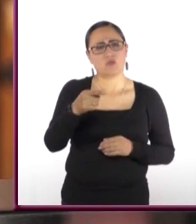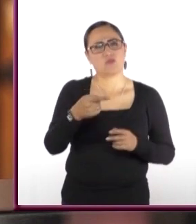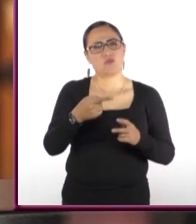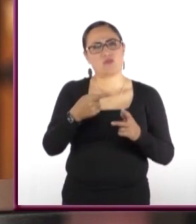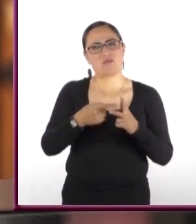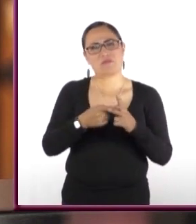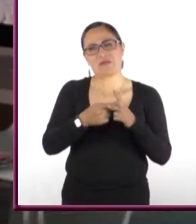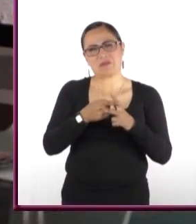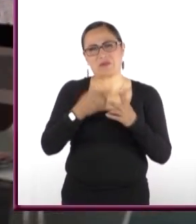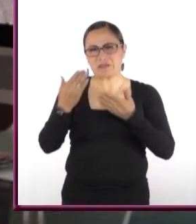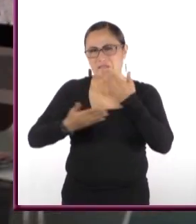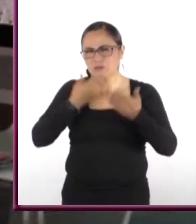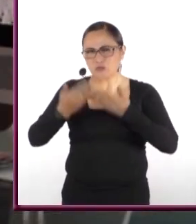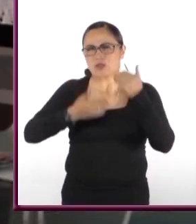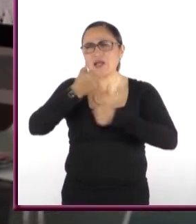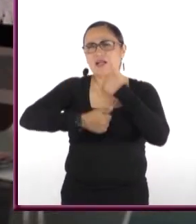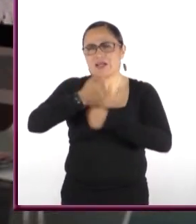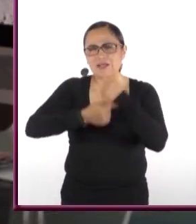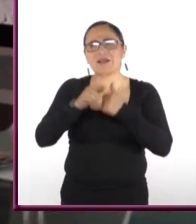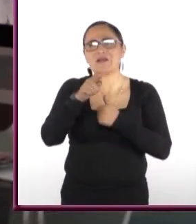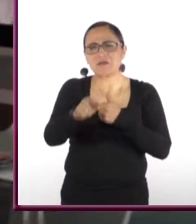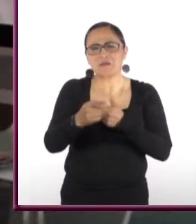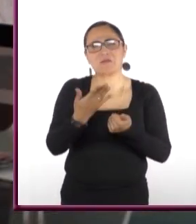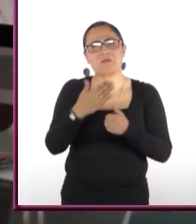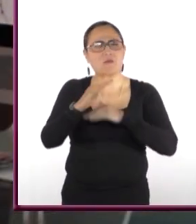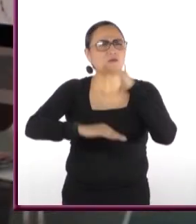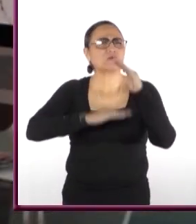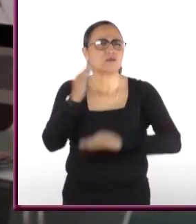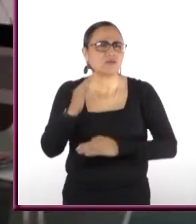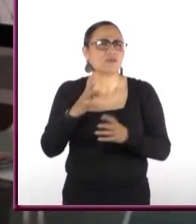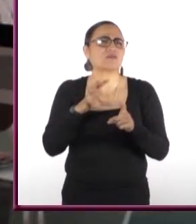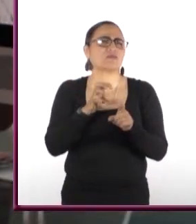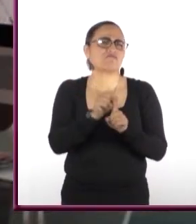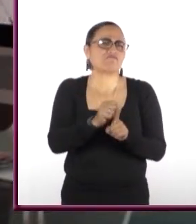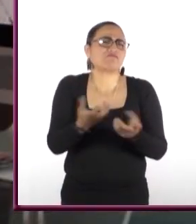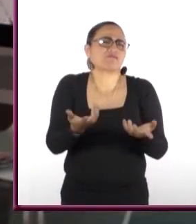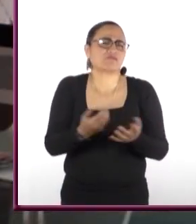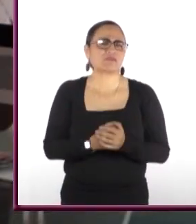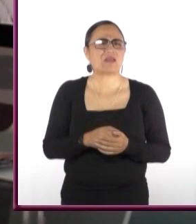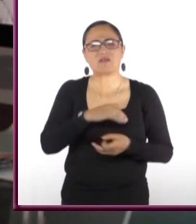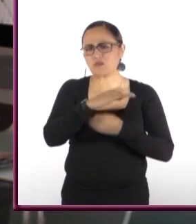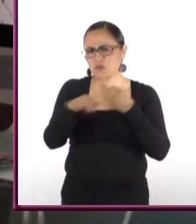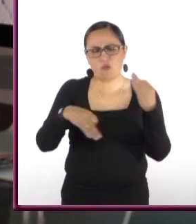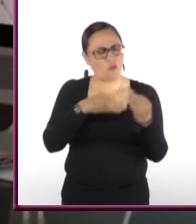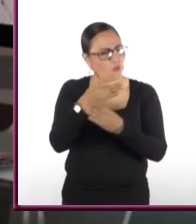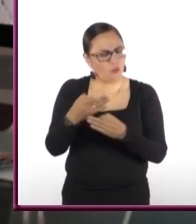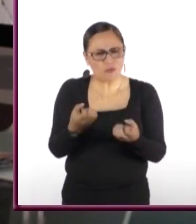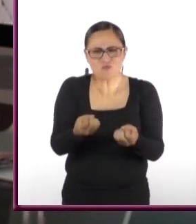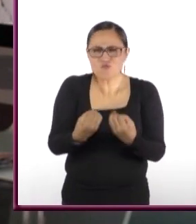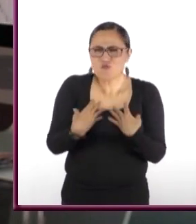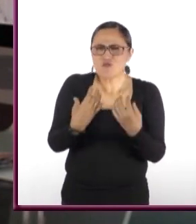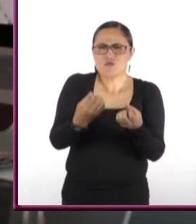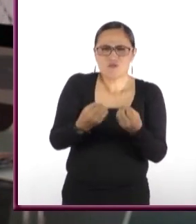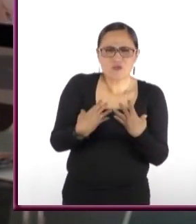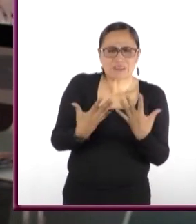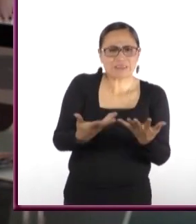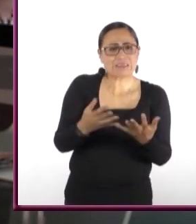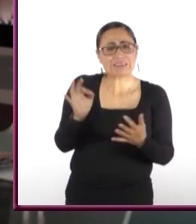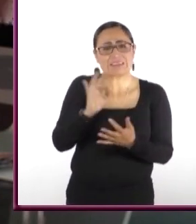estudiado matemáticas? Es que las matemáticas me dieron todo, ¿no? Una pasión, no sé